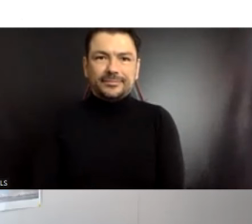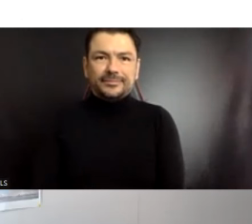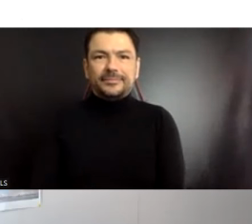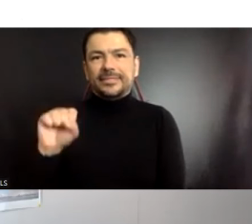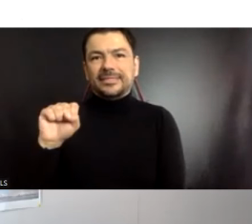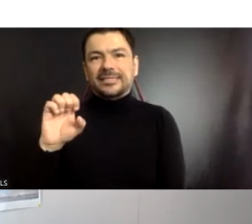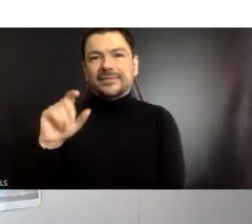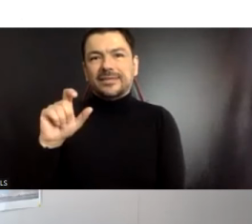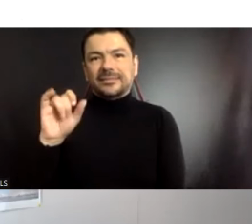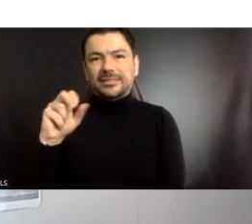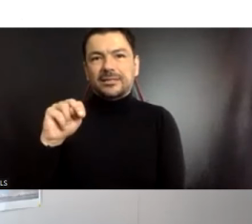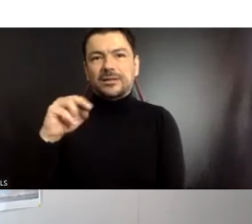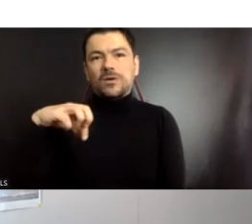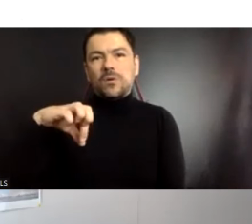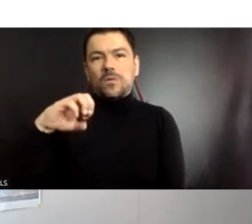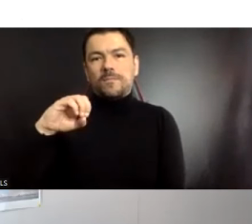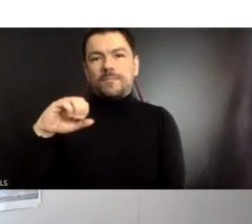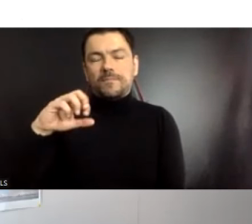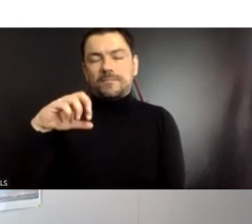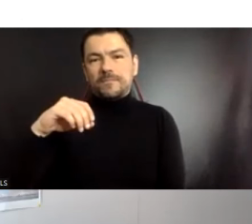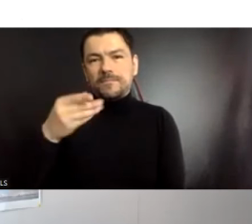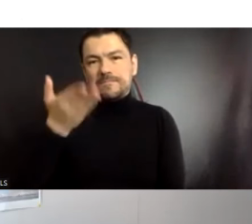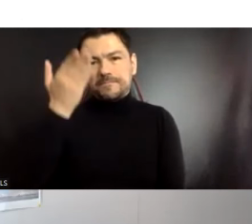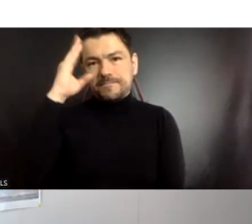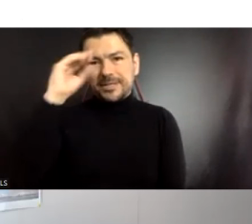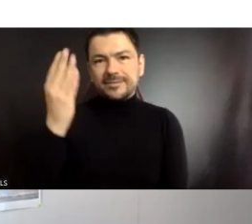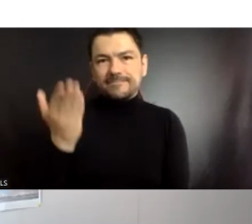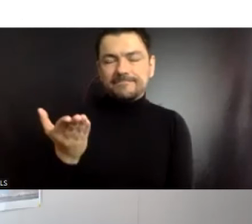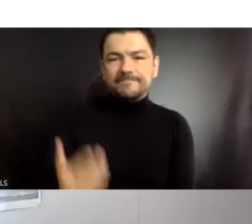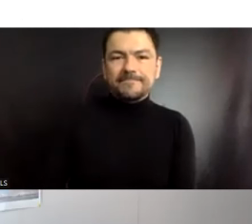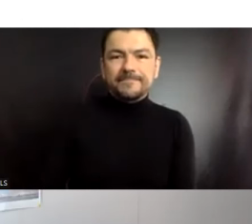de cierre. Gracias, Mike. Espero que me escuchen bien.